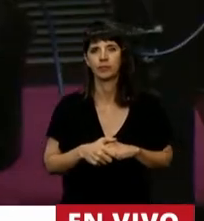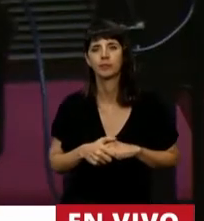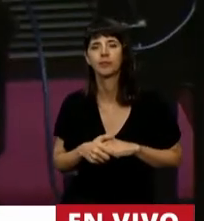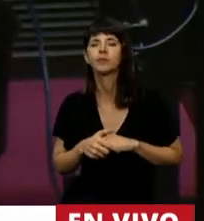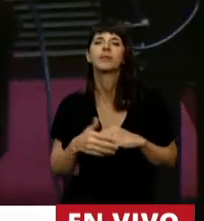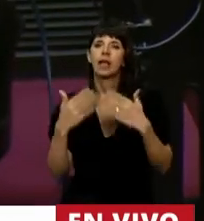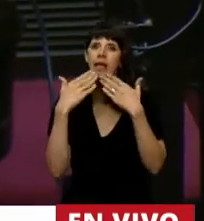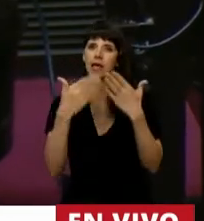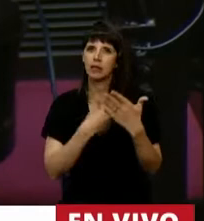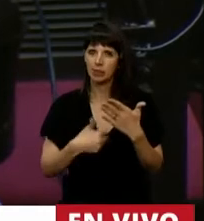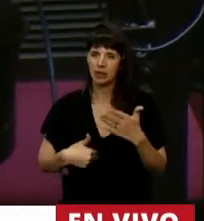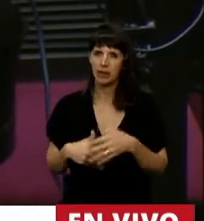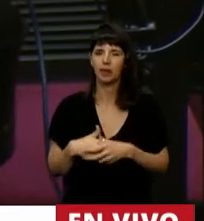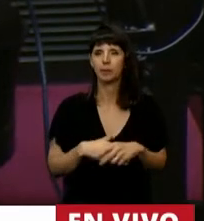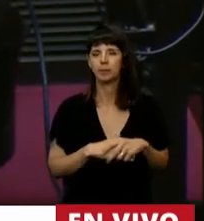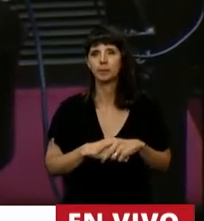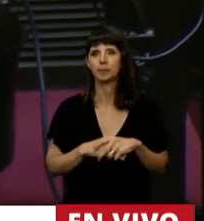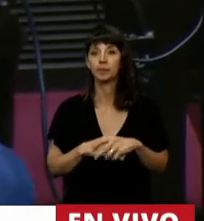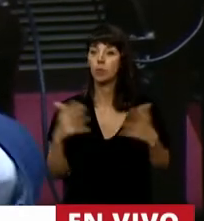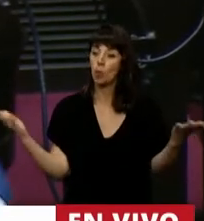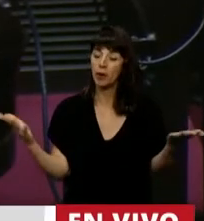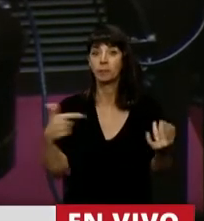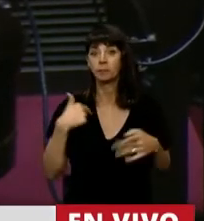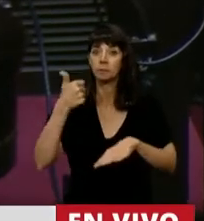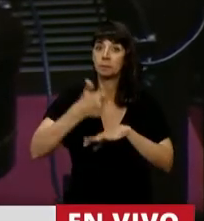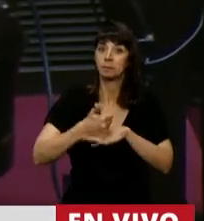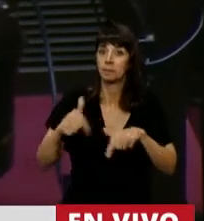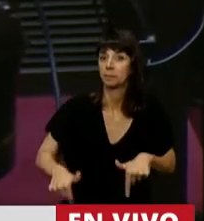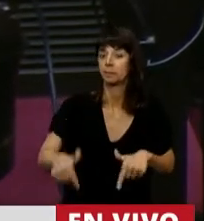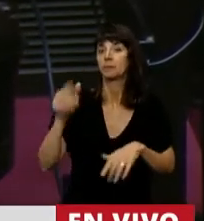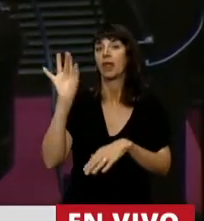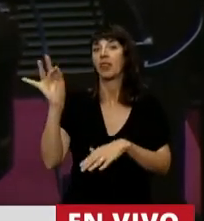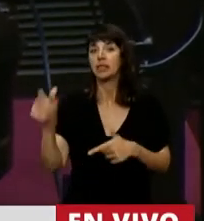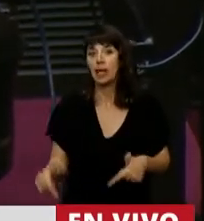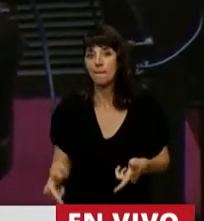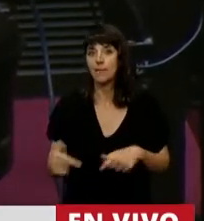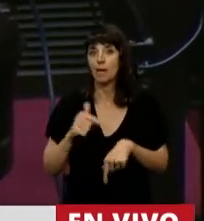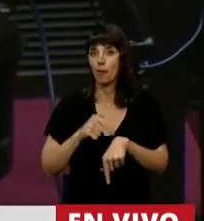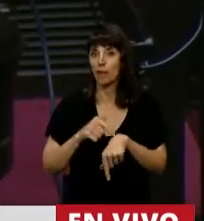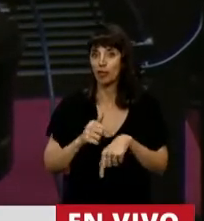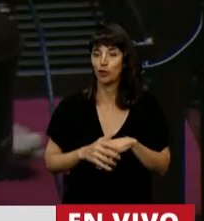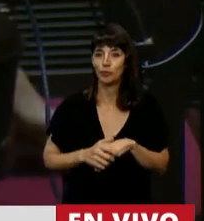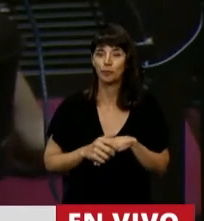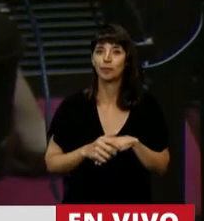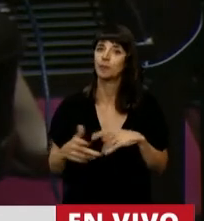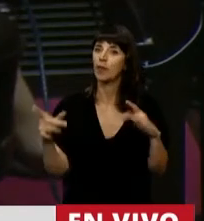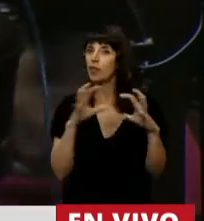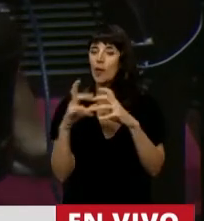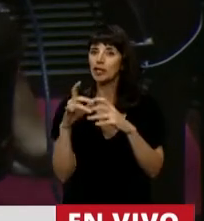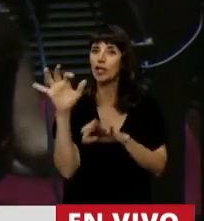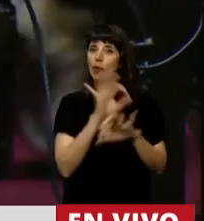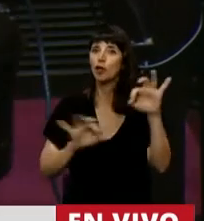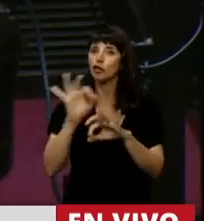Gracias, señor presidente. Bueno, acá estamos en diciembre discutiendo el proyecto de